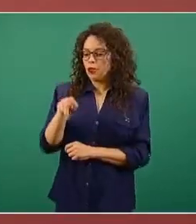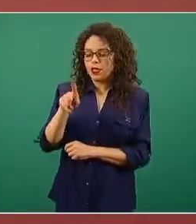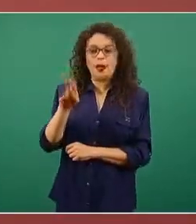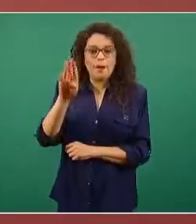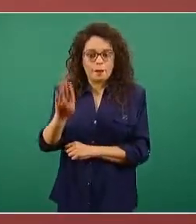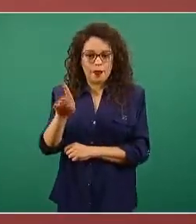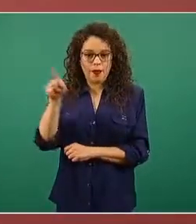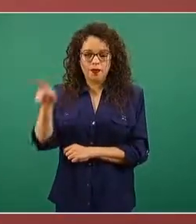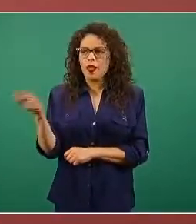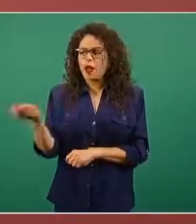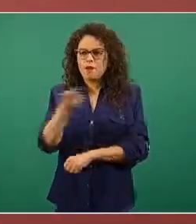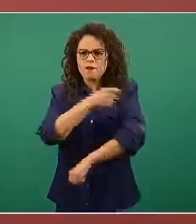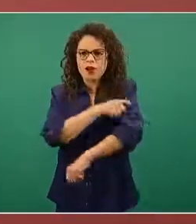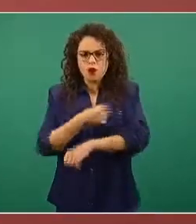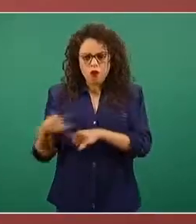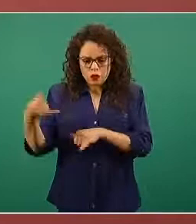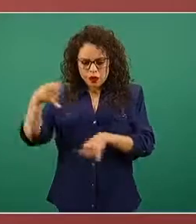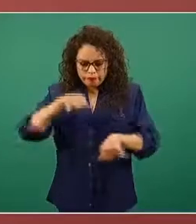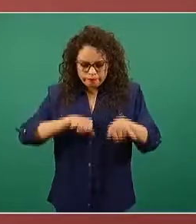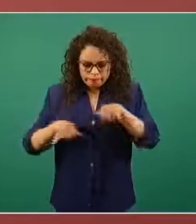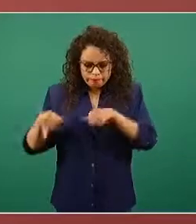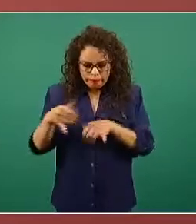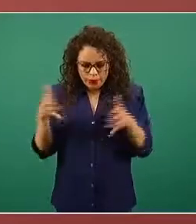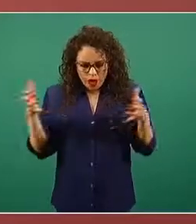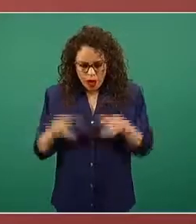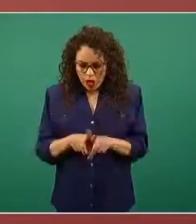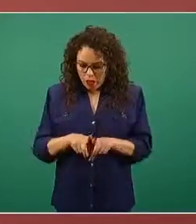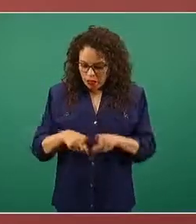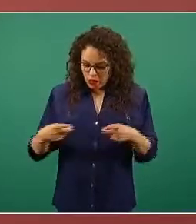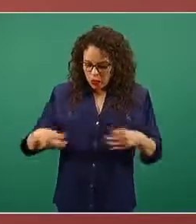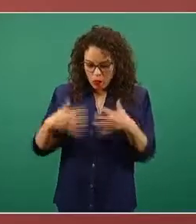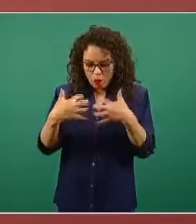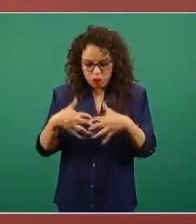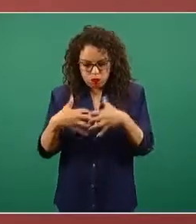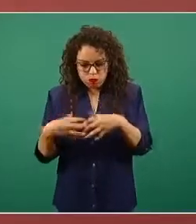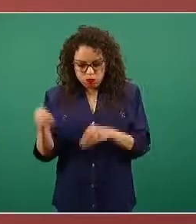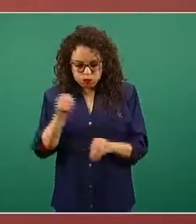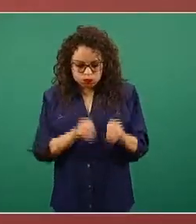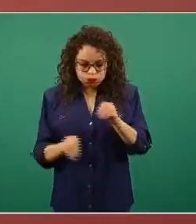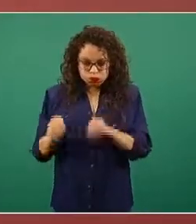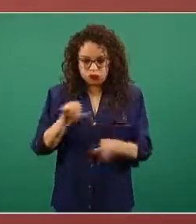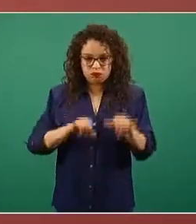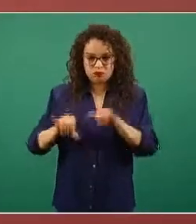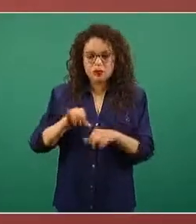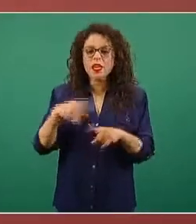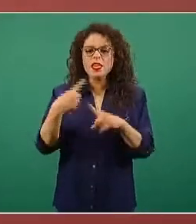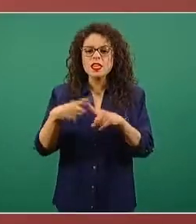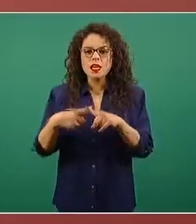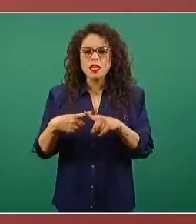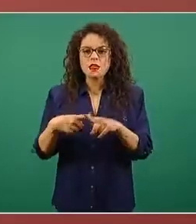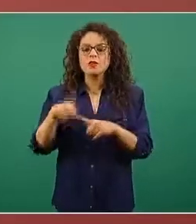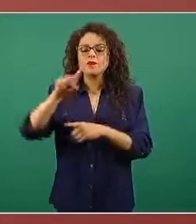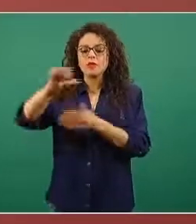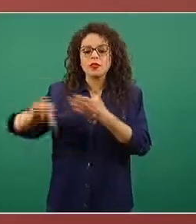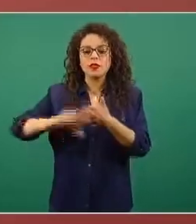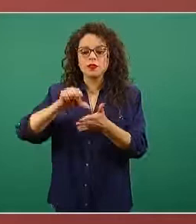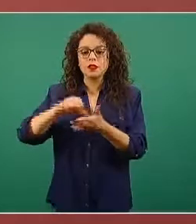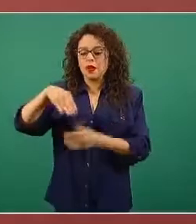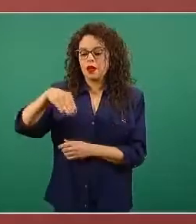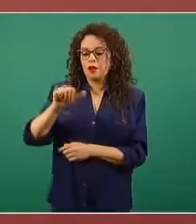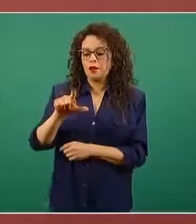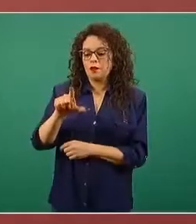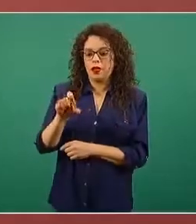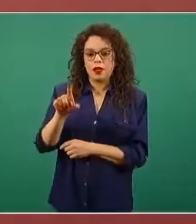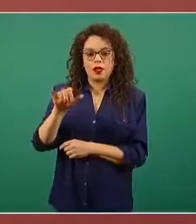cuyo desarrollo, cuya invención o fabricación fue a cargo del Centro Gamaleya